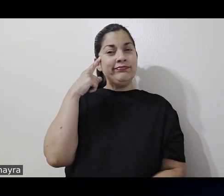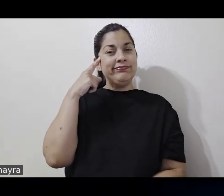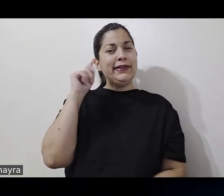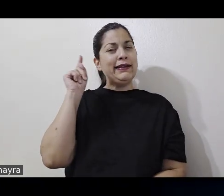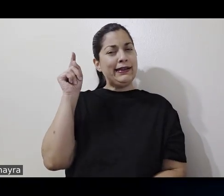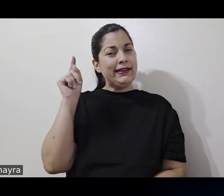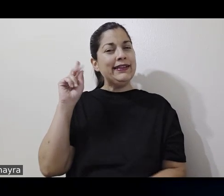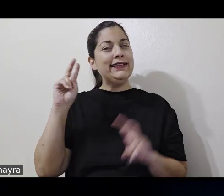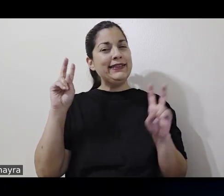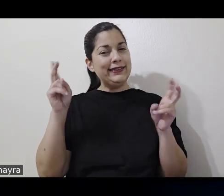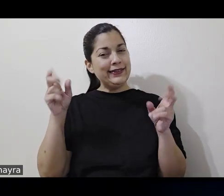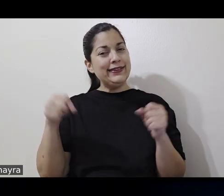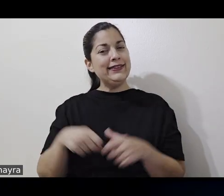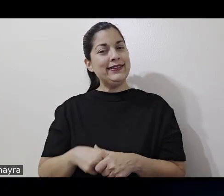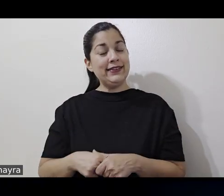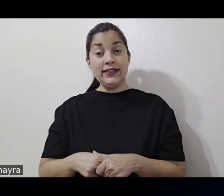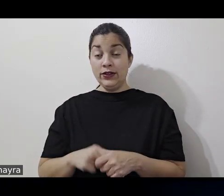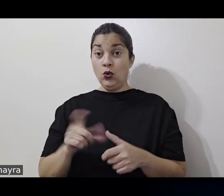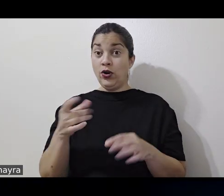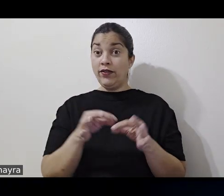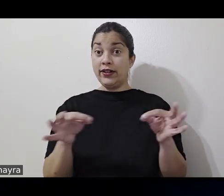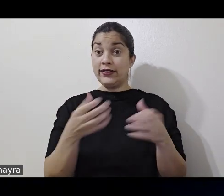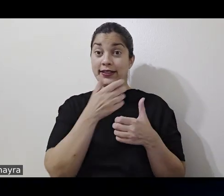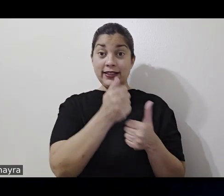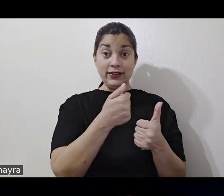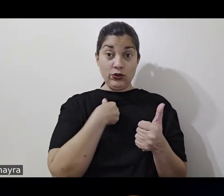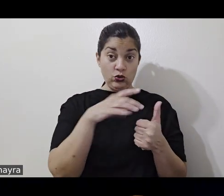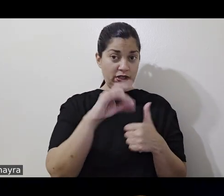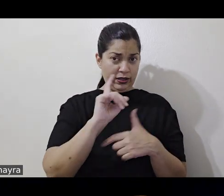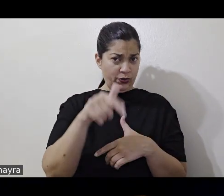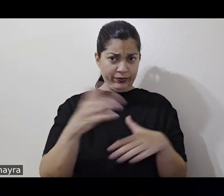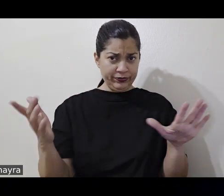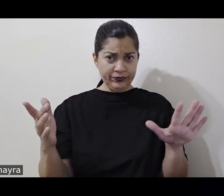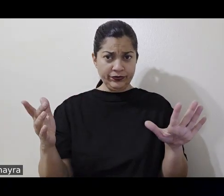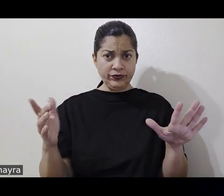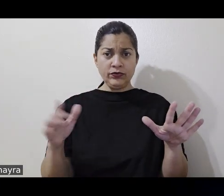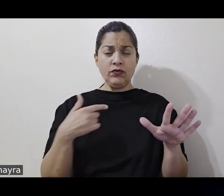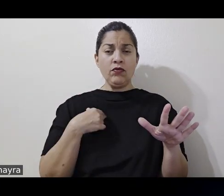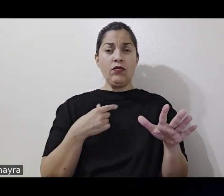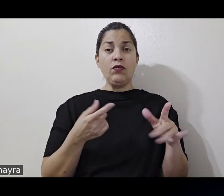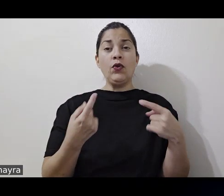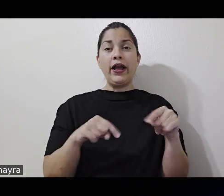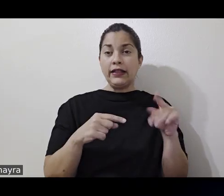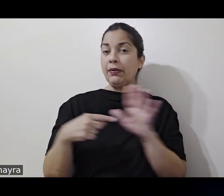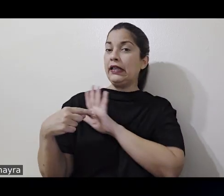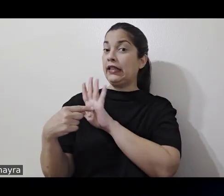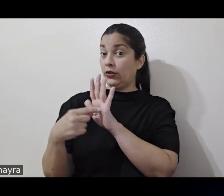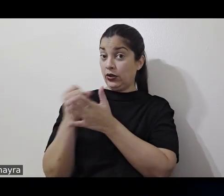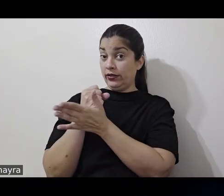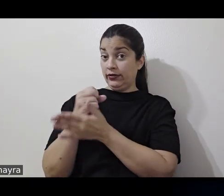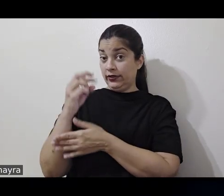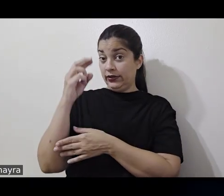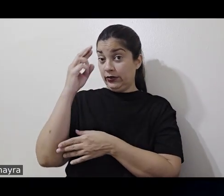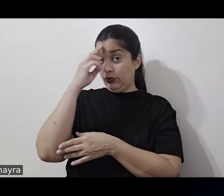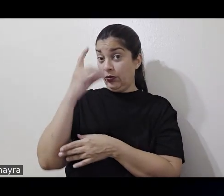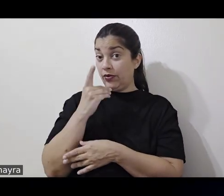Este es el título. Y mira, hay una frase bien interesante que yo encontré después, cuando estaba haciendo la presentación del libro en Santo Domingo,